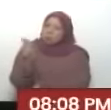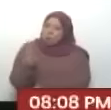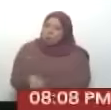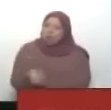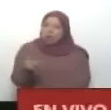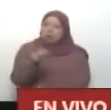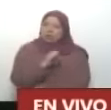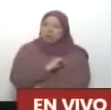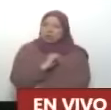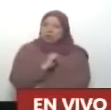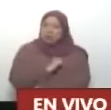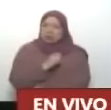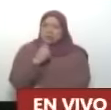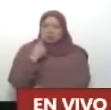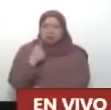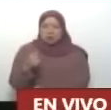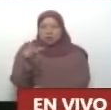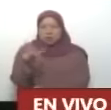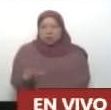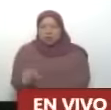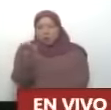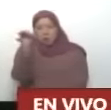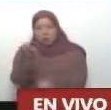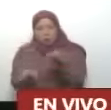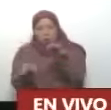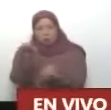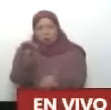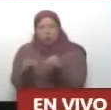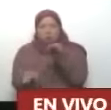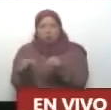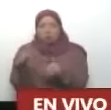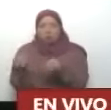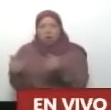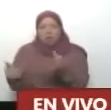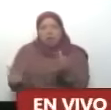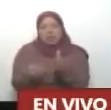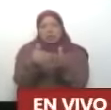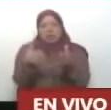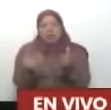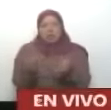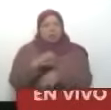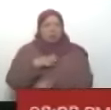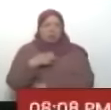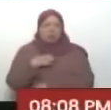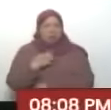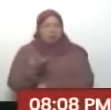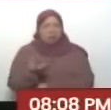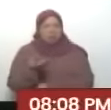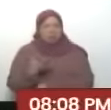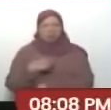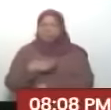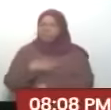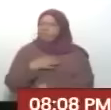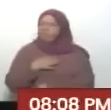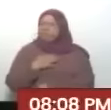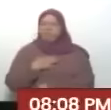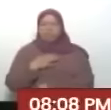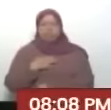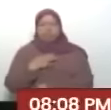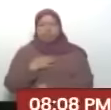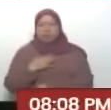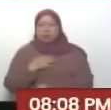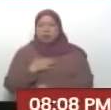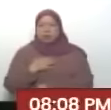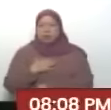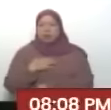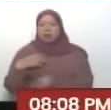Absolutamente temerario, lo diría un buen abogado, un intento temerario. Inútil. Y allá fue nuestro equipo